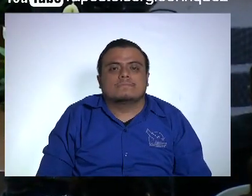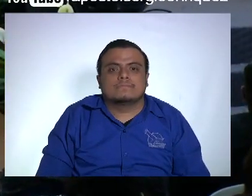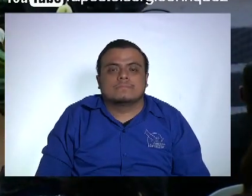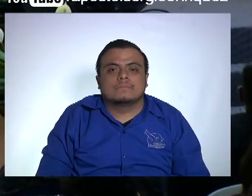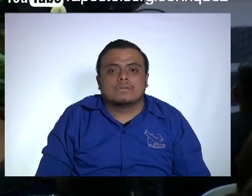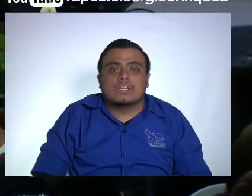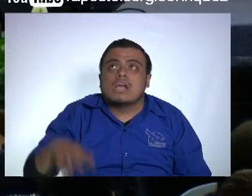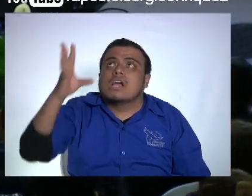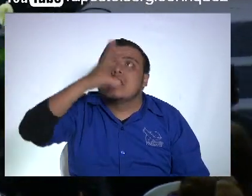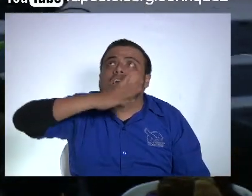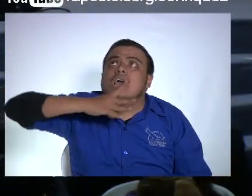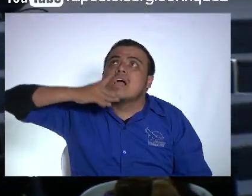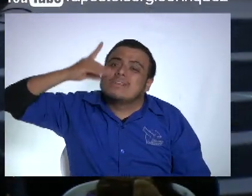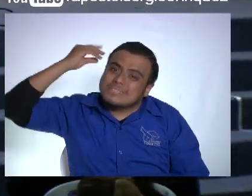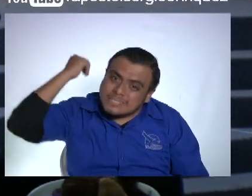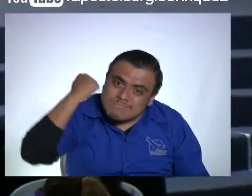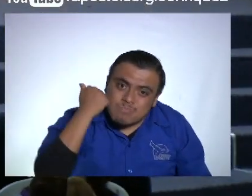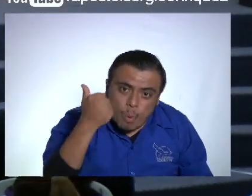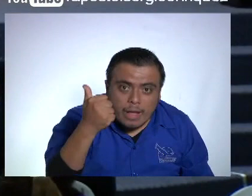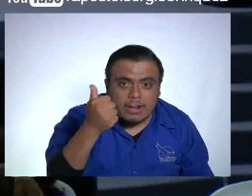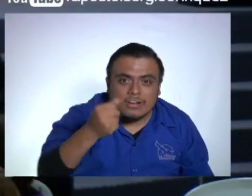Dios es bueno con nosotros.